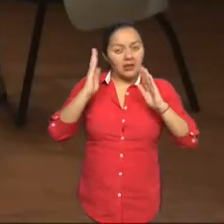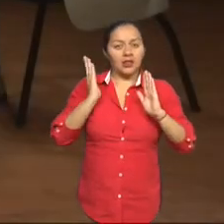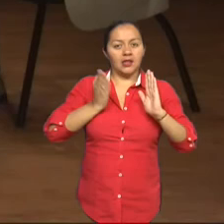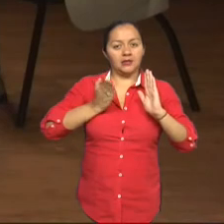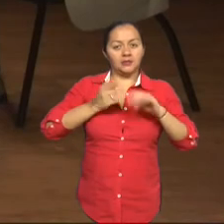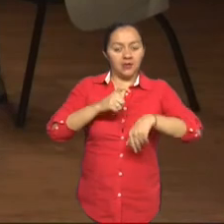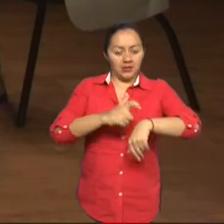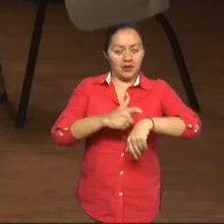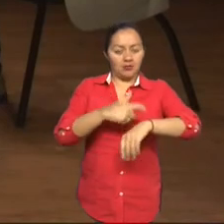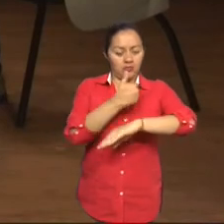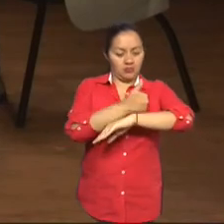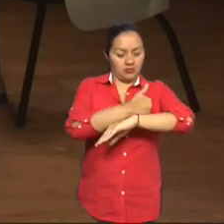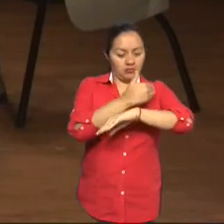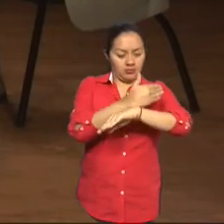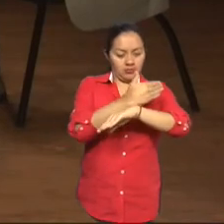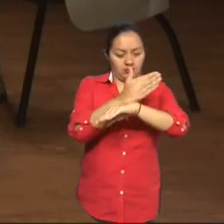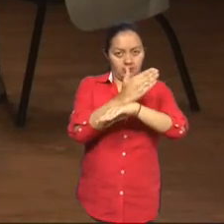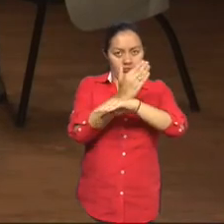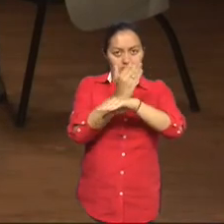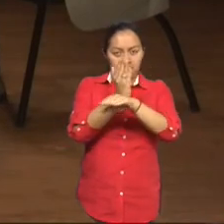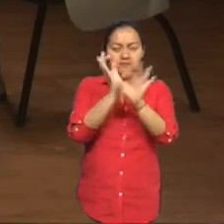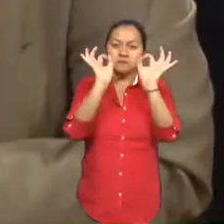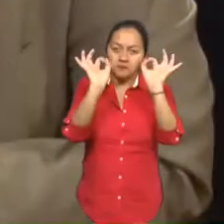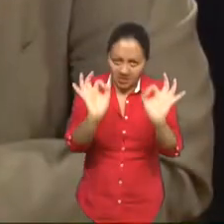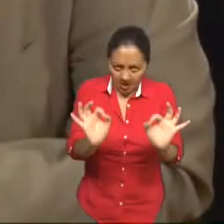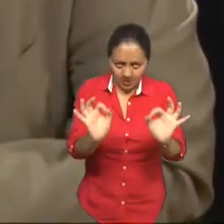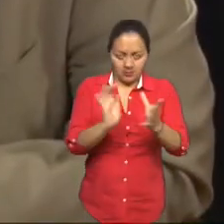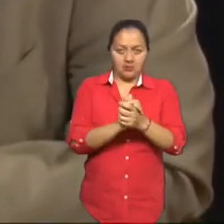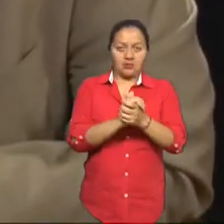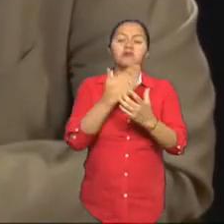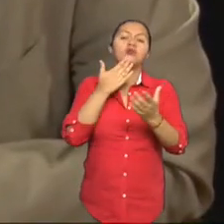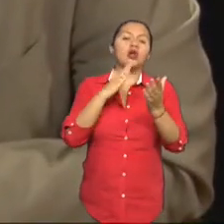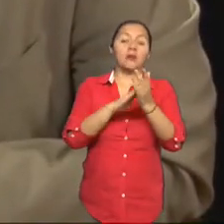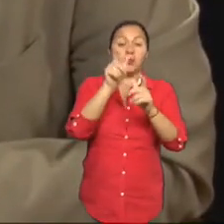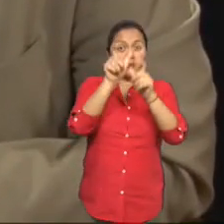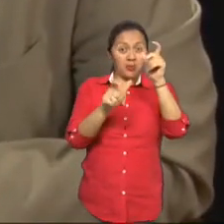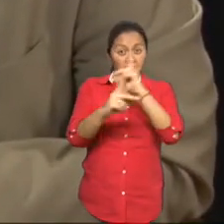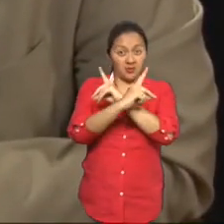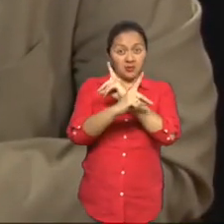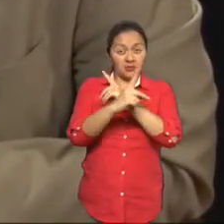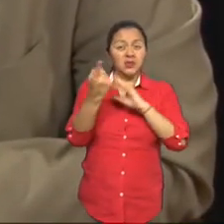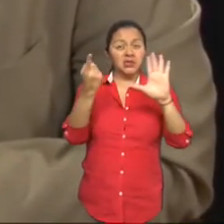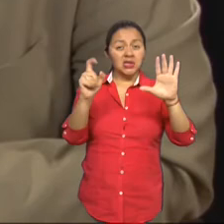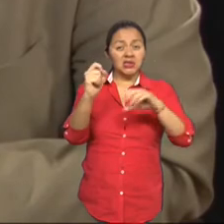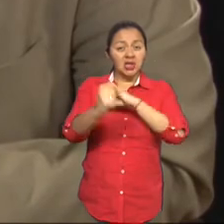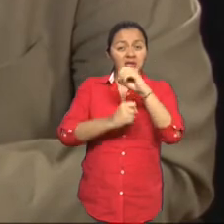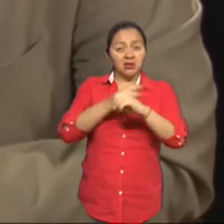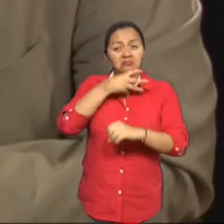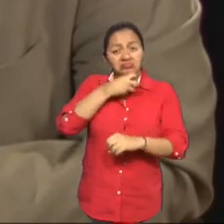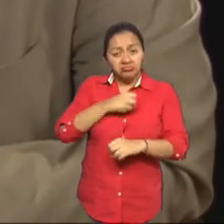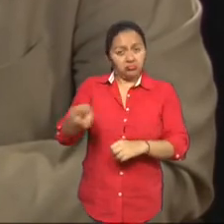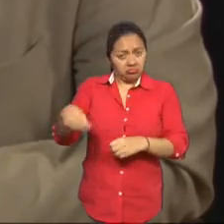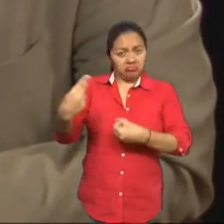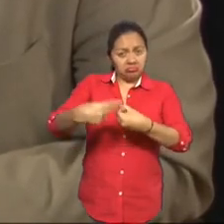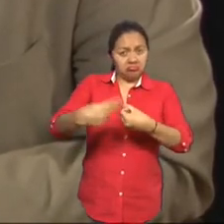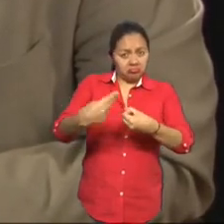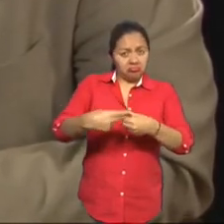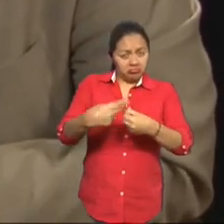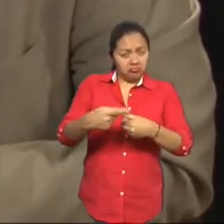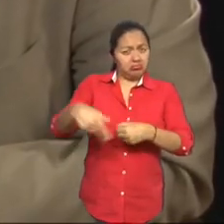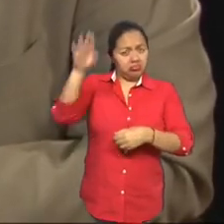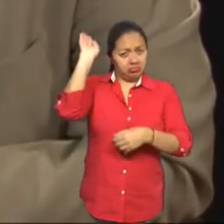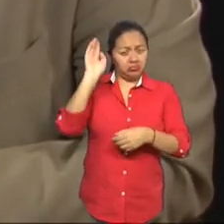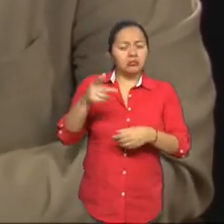en el tema de personas con discapacidad que tienen 60 años y todavía están participando, tal